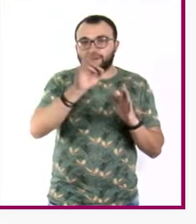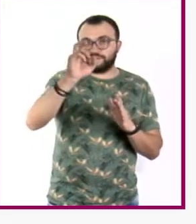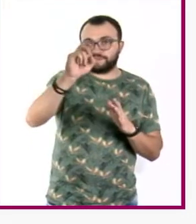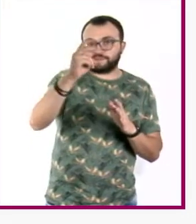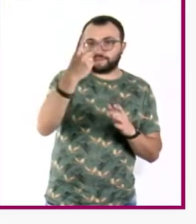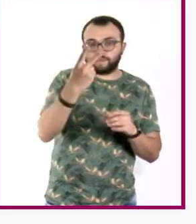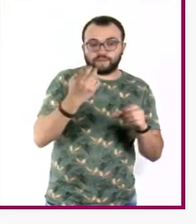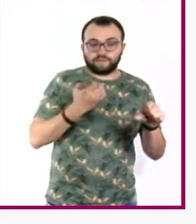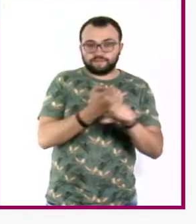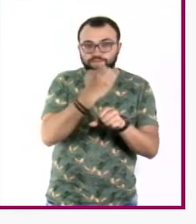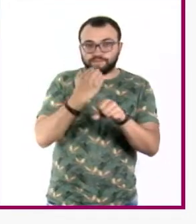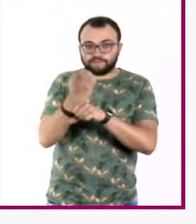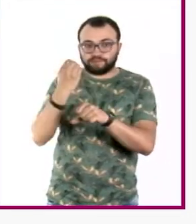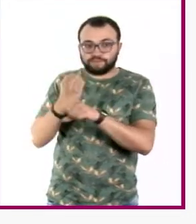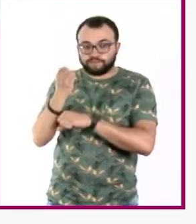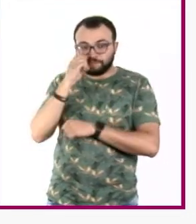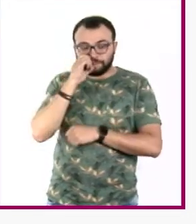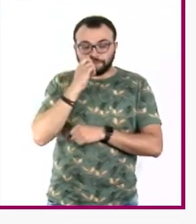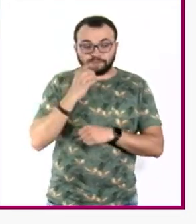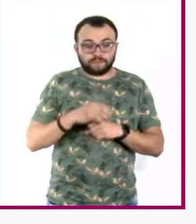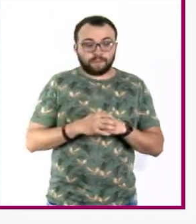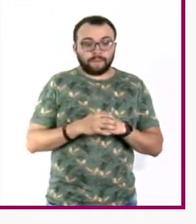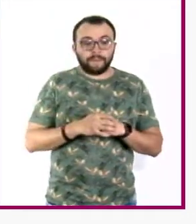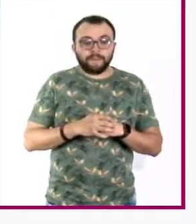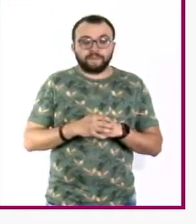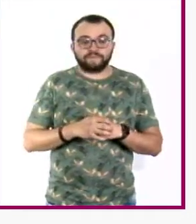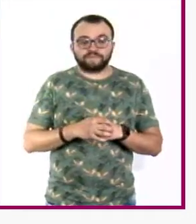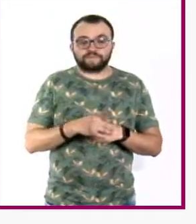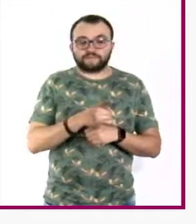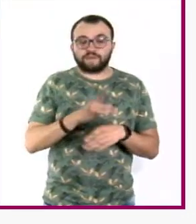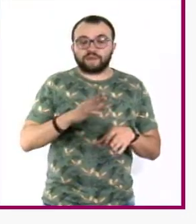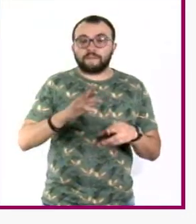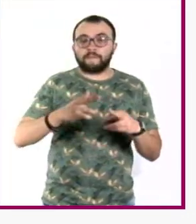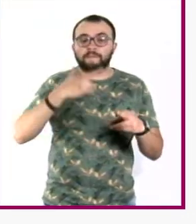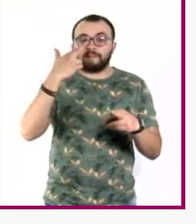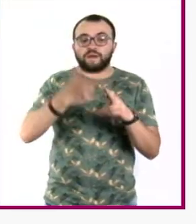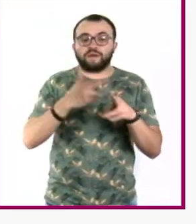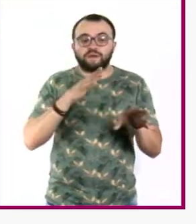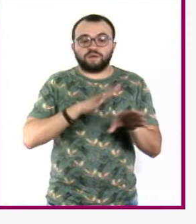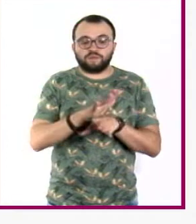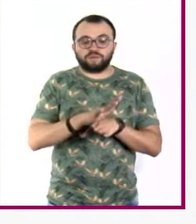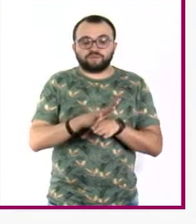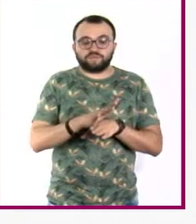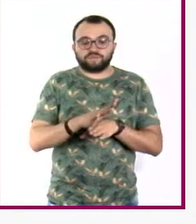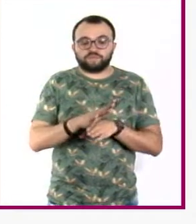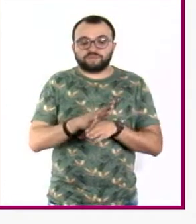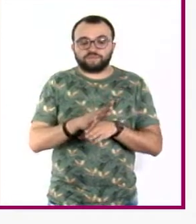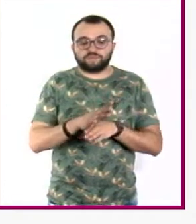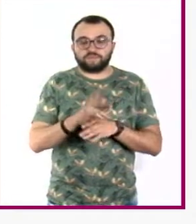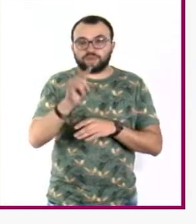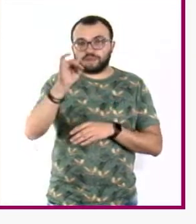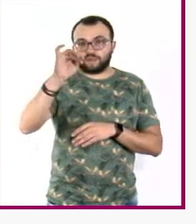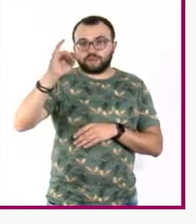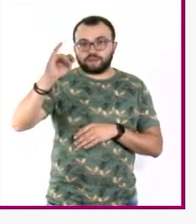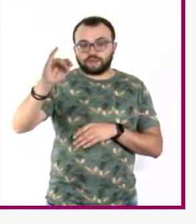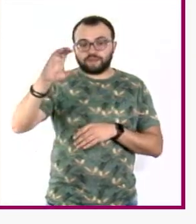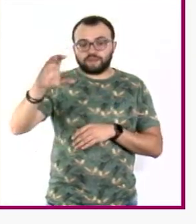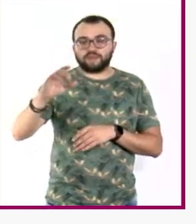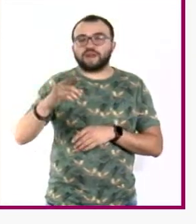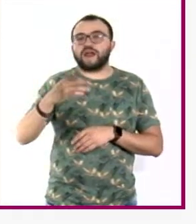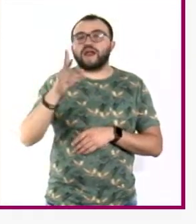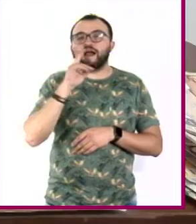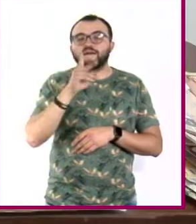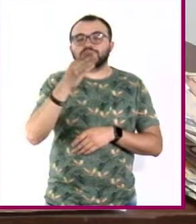entidades federativas. La entidad con mayor índice de desarrollo de las TIC en el país es... A ver si adivinas cuál